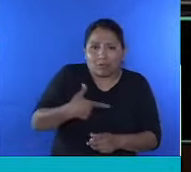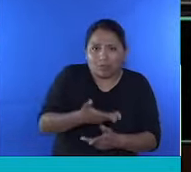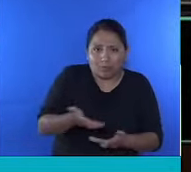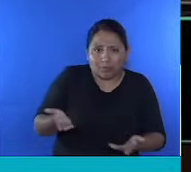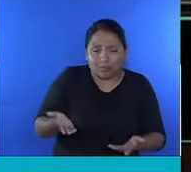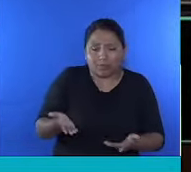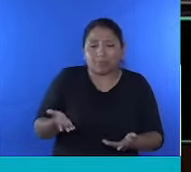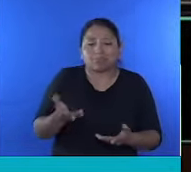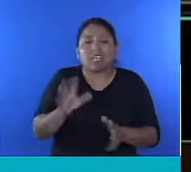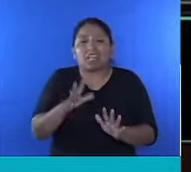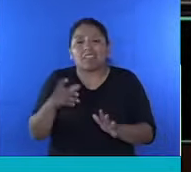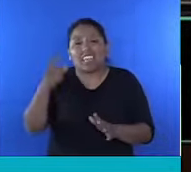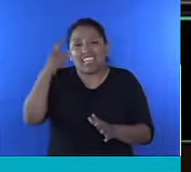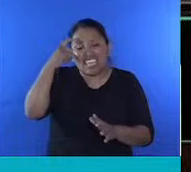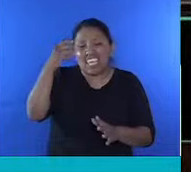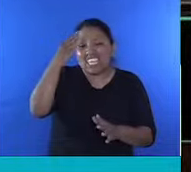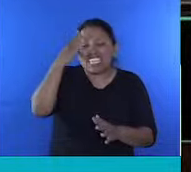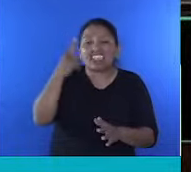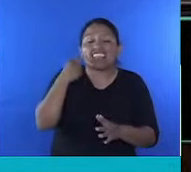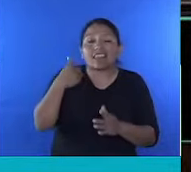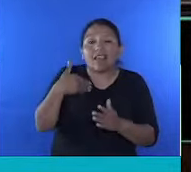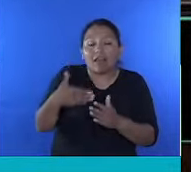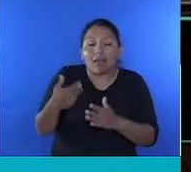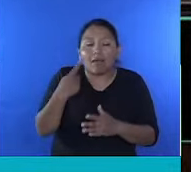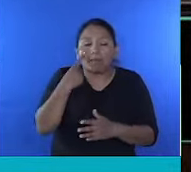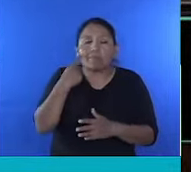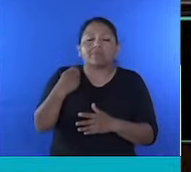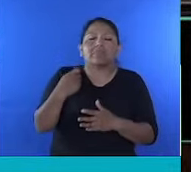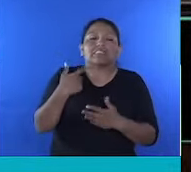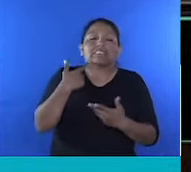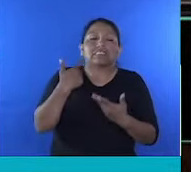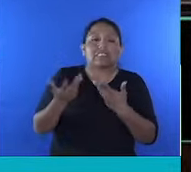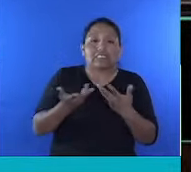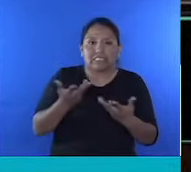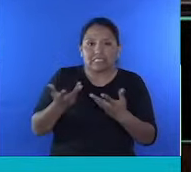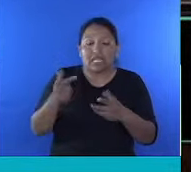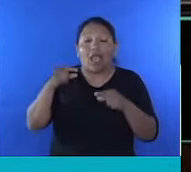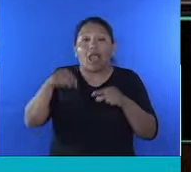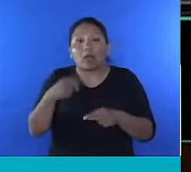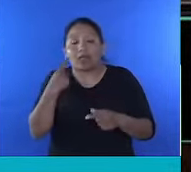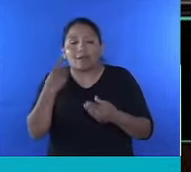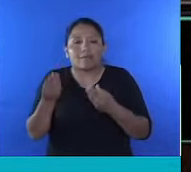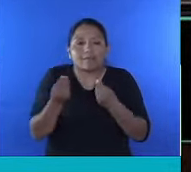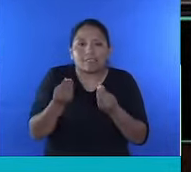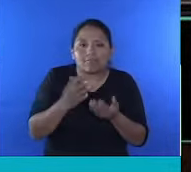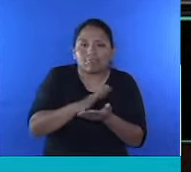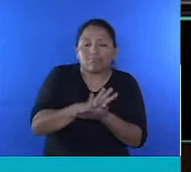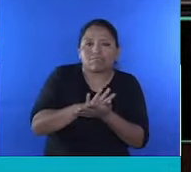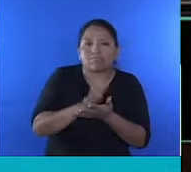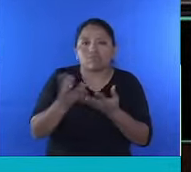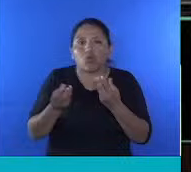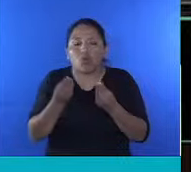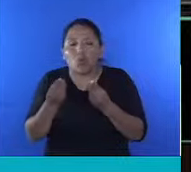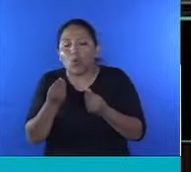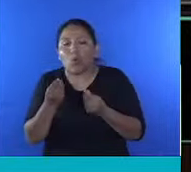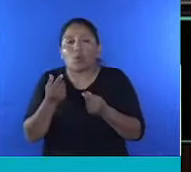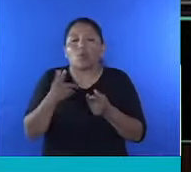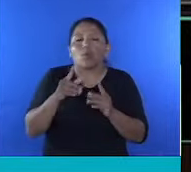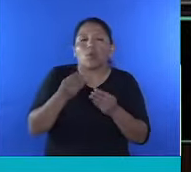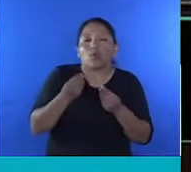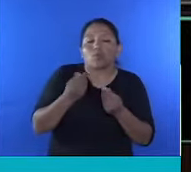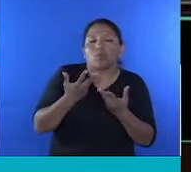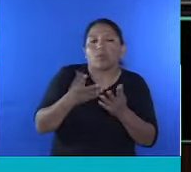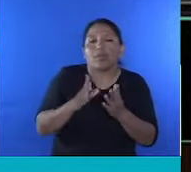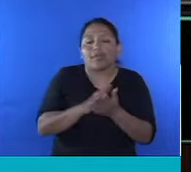que 10 15 días después se dieron cuenta de lo que estaban haciendo Y ahora están viendo la forma de generar a través de de la legislación